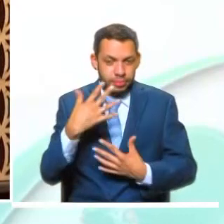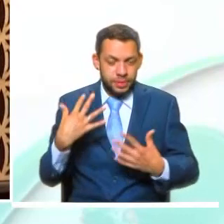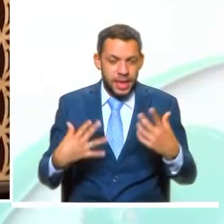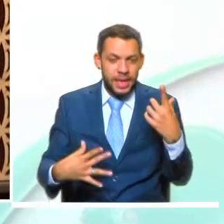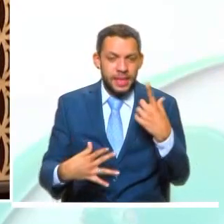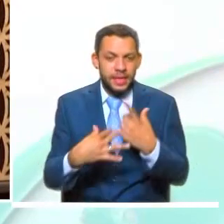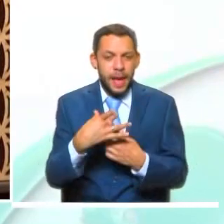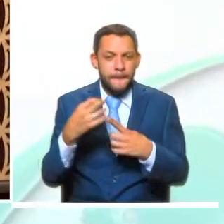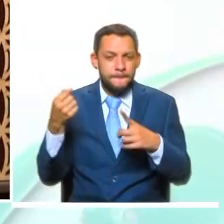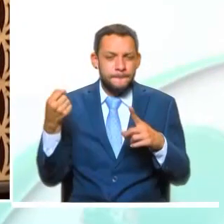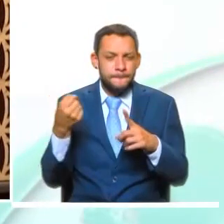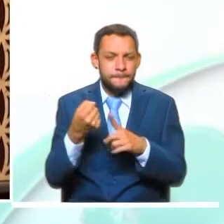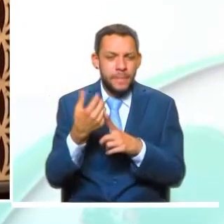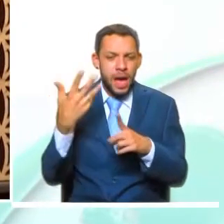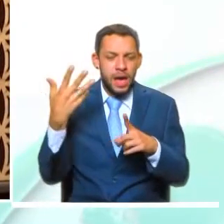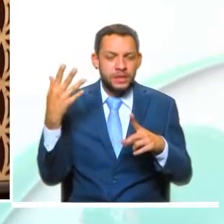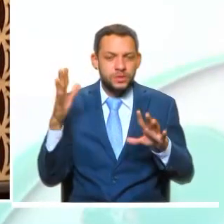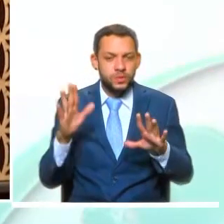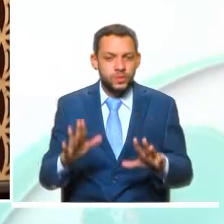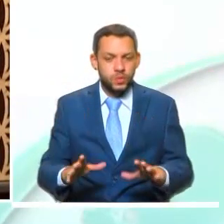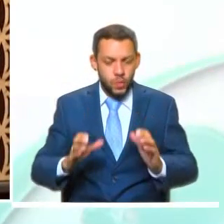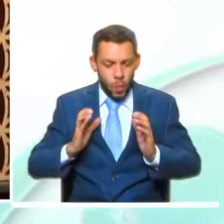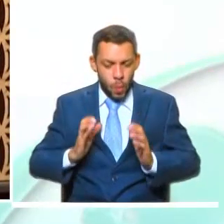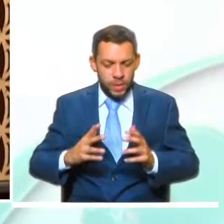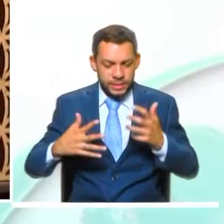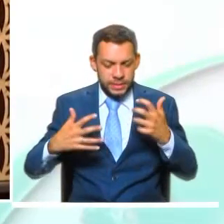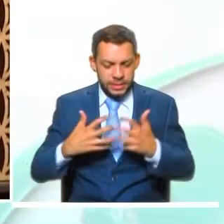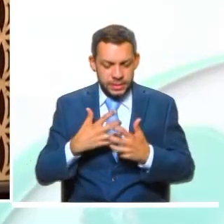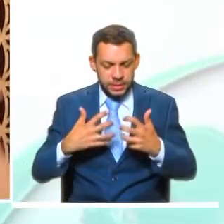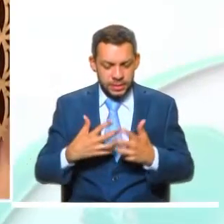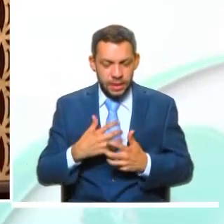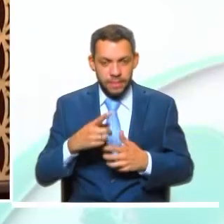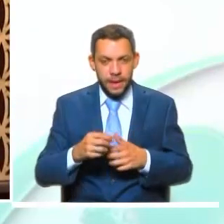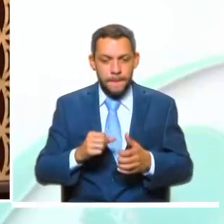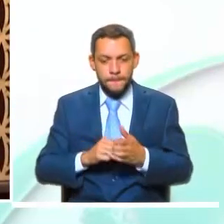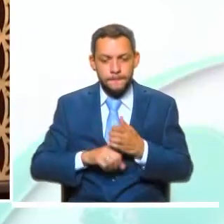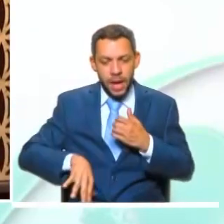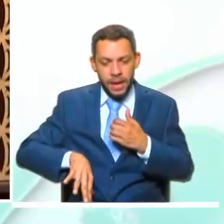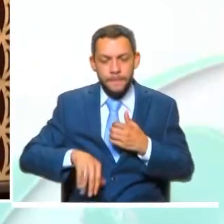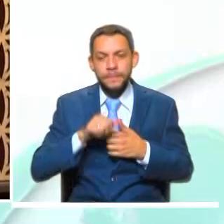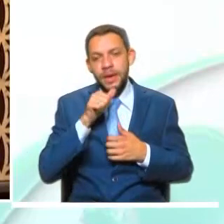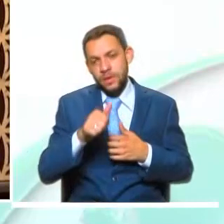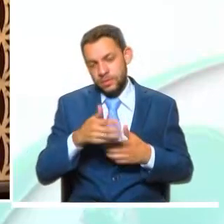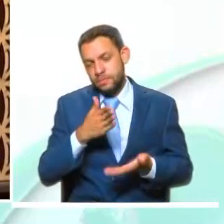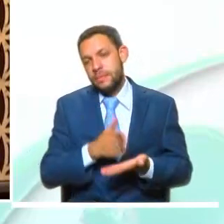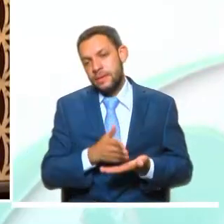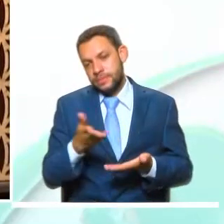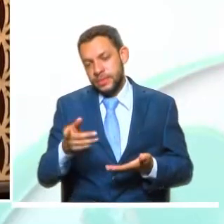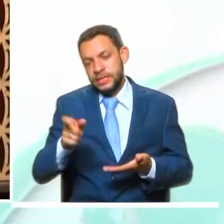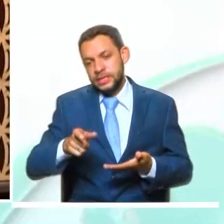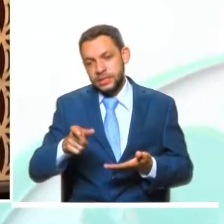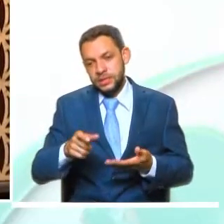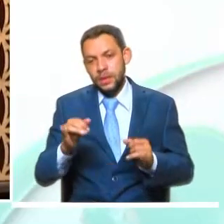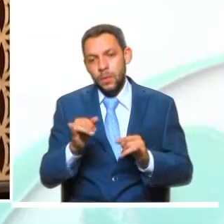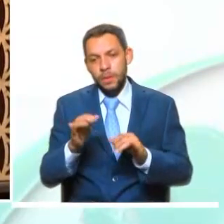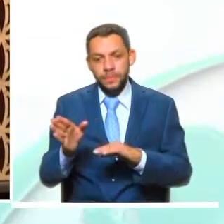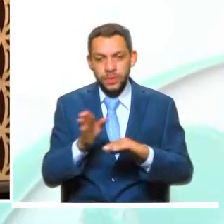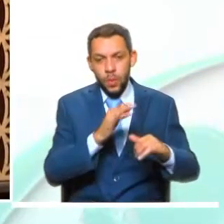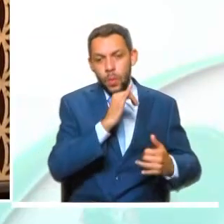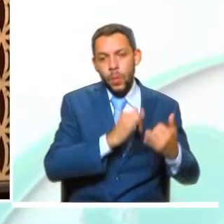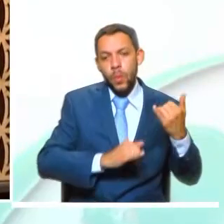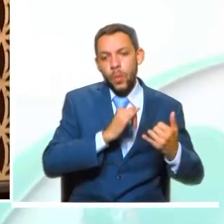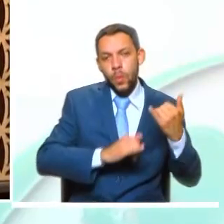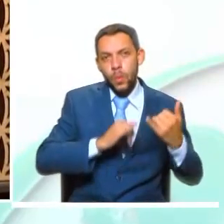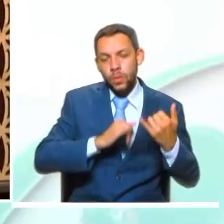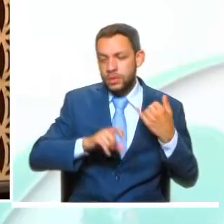todo es el sistema endocrino entonces eso hace que tú abortes o que no quedes en embarazo y la última pregunta porque el